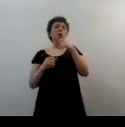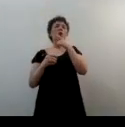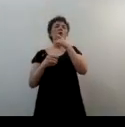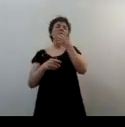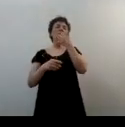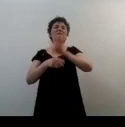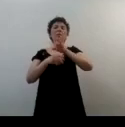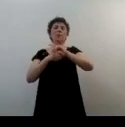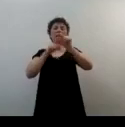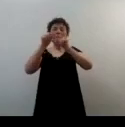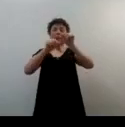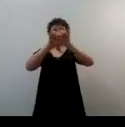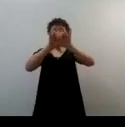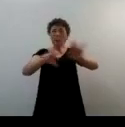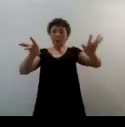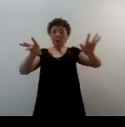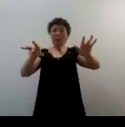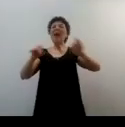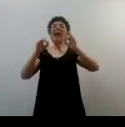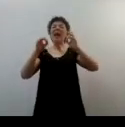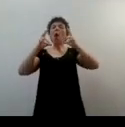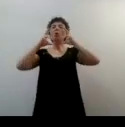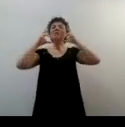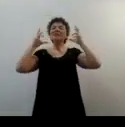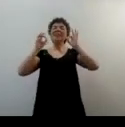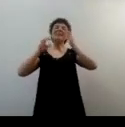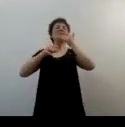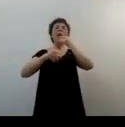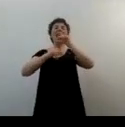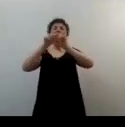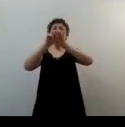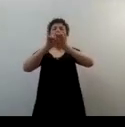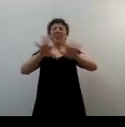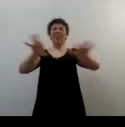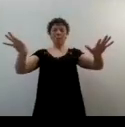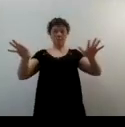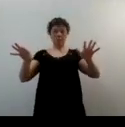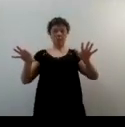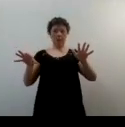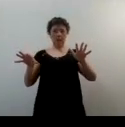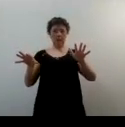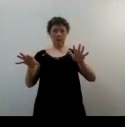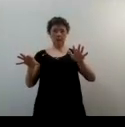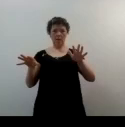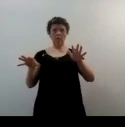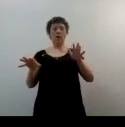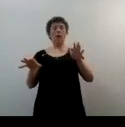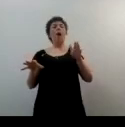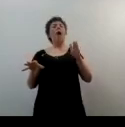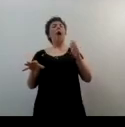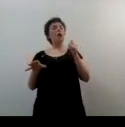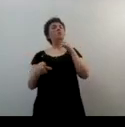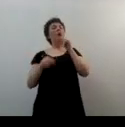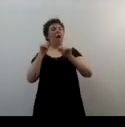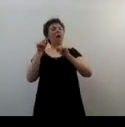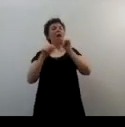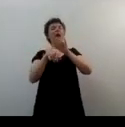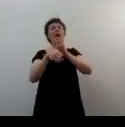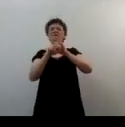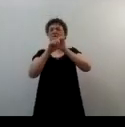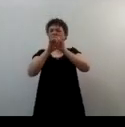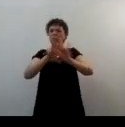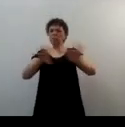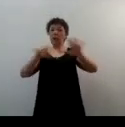de epidemias, que obviamente estás un poquito eh, con mayor mortalidad, pero hay una epidemia de obesidad a nivel